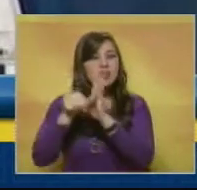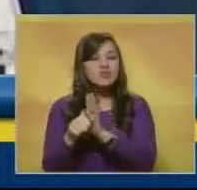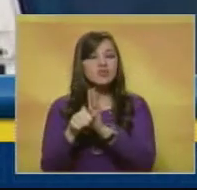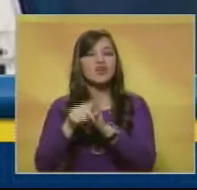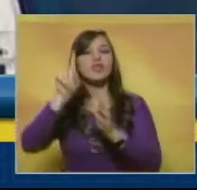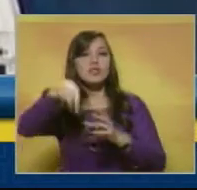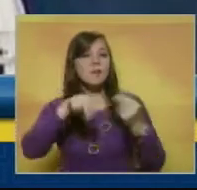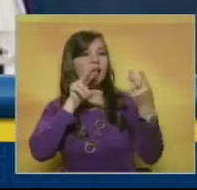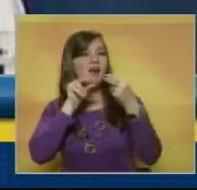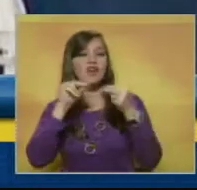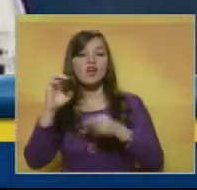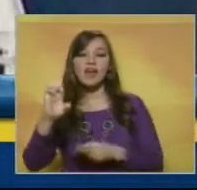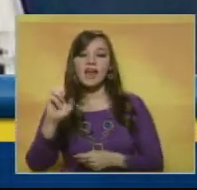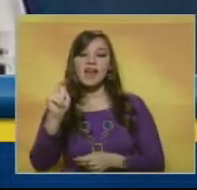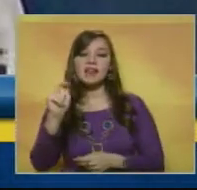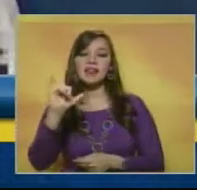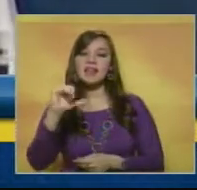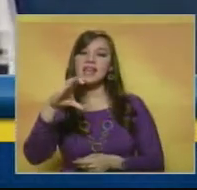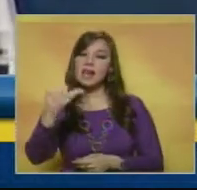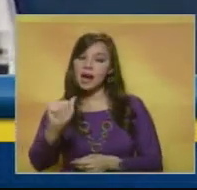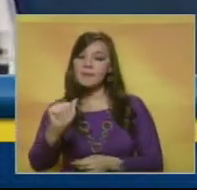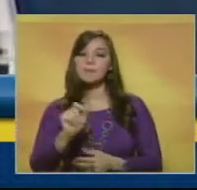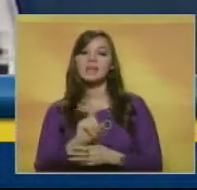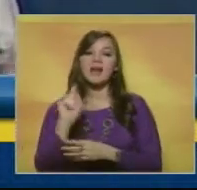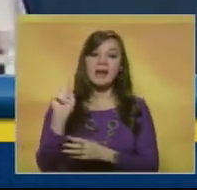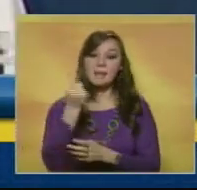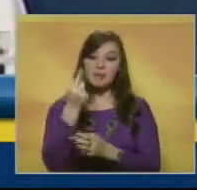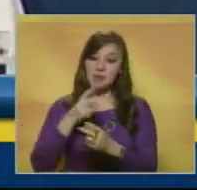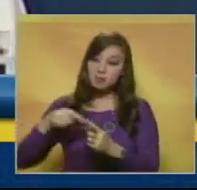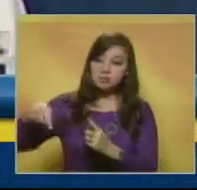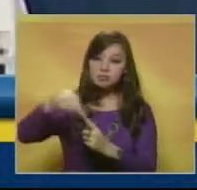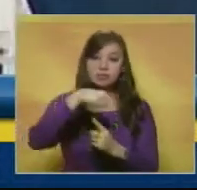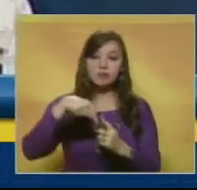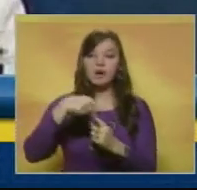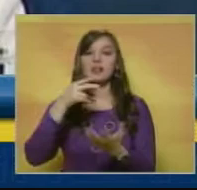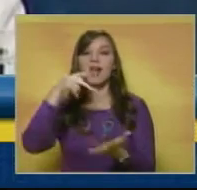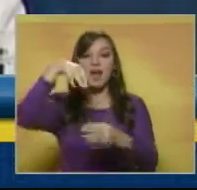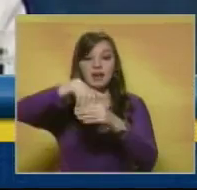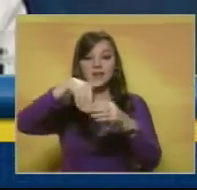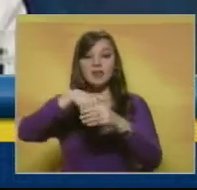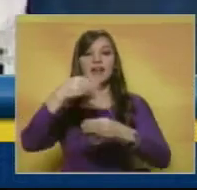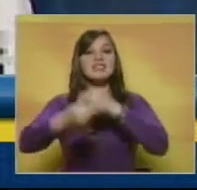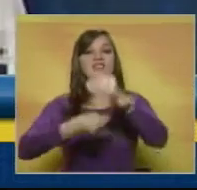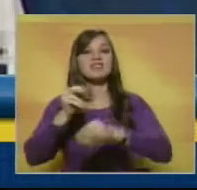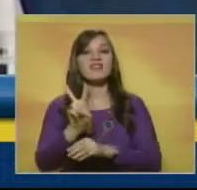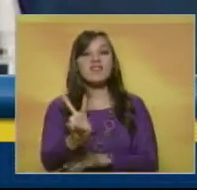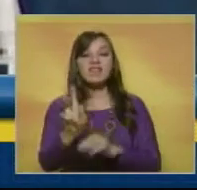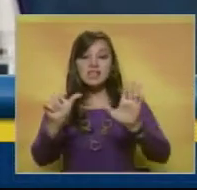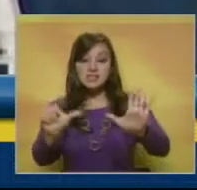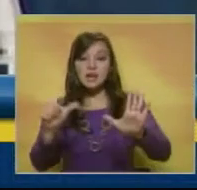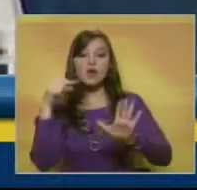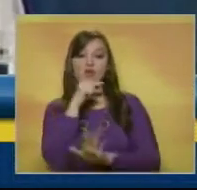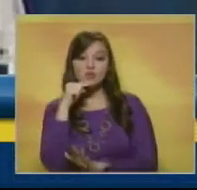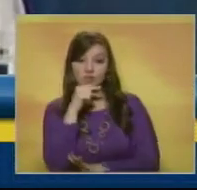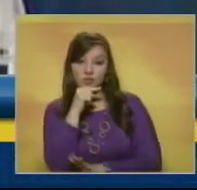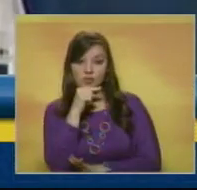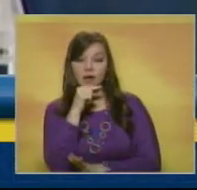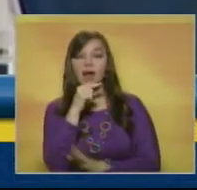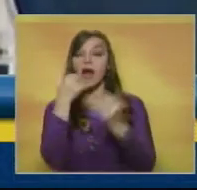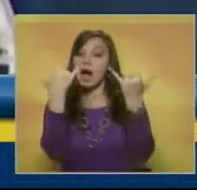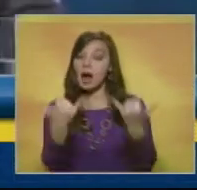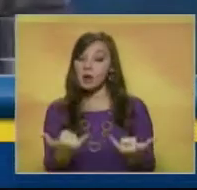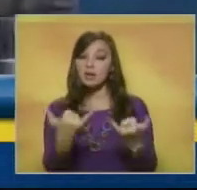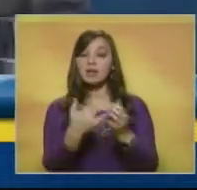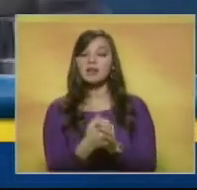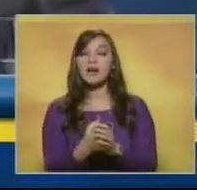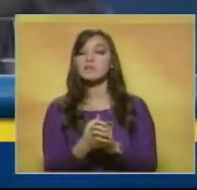en el primer debate previo a la segunda vuelta electoral que se realizará el próximo 26 de octubre. Hasta ahora los sondeos no dan un